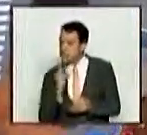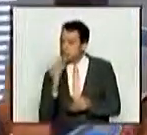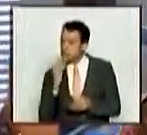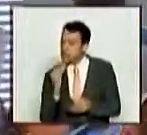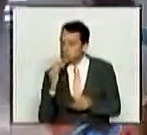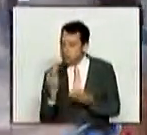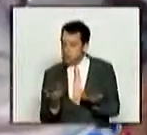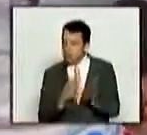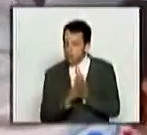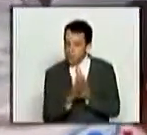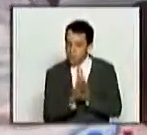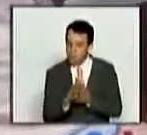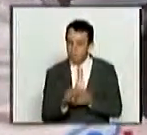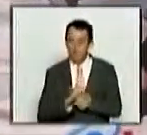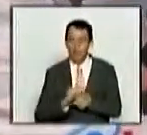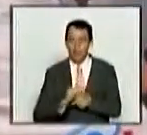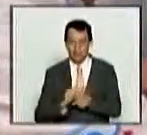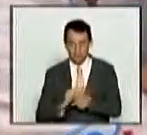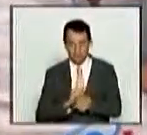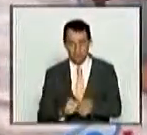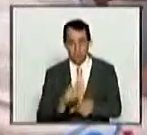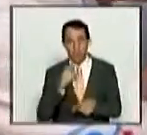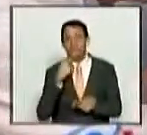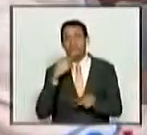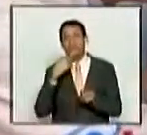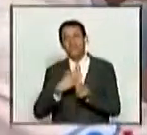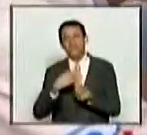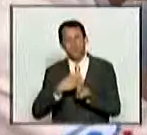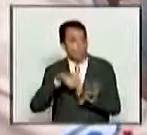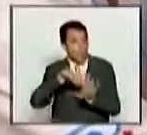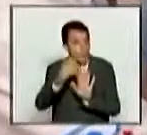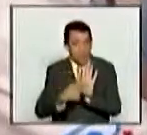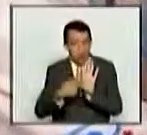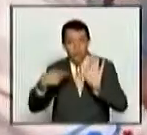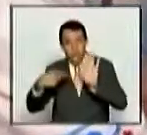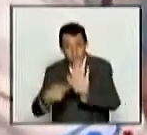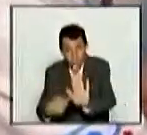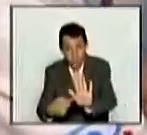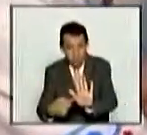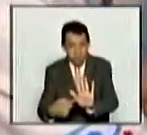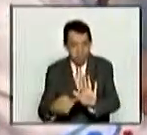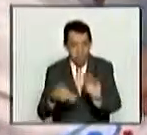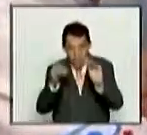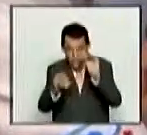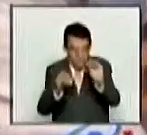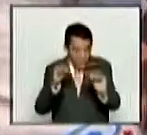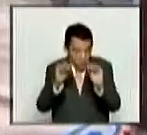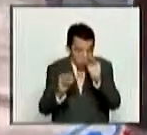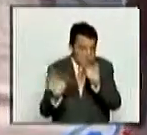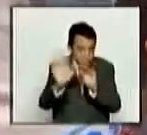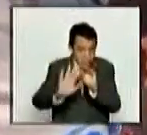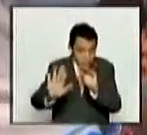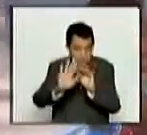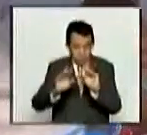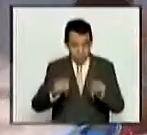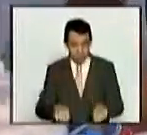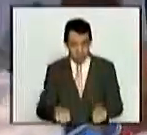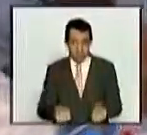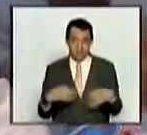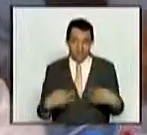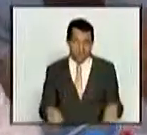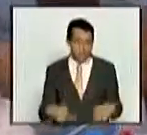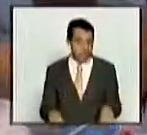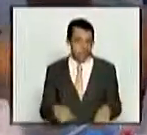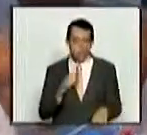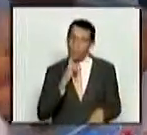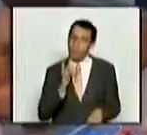pacientes. Esto es muy difícil, pues, mostrarlo en pantalla. Aquí hay un balincito con con